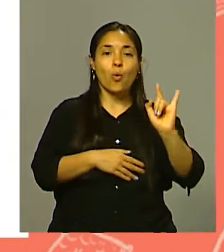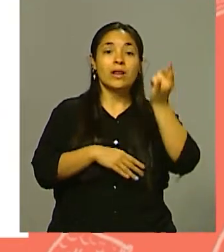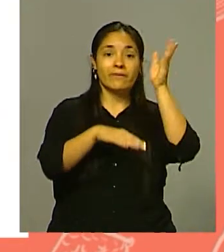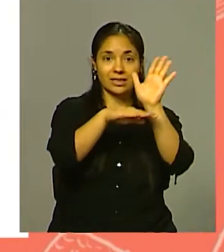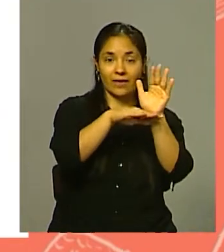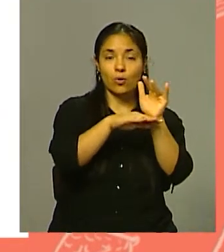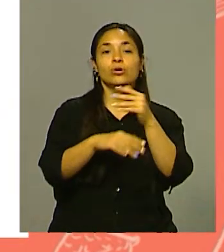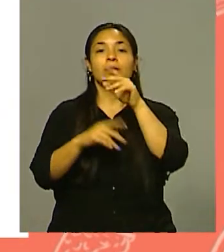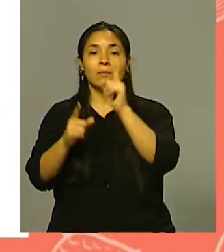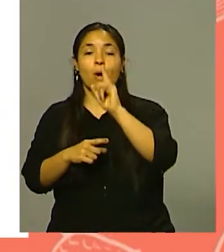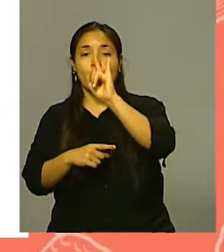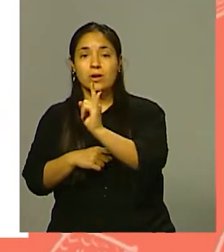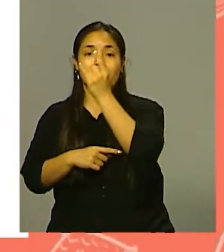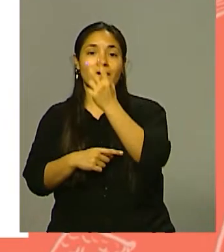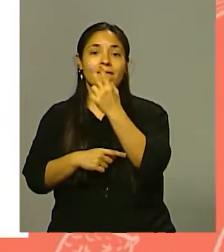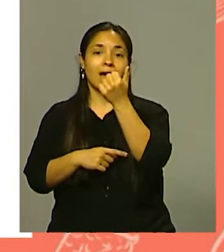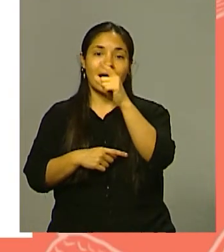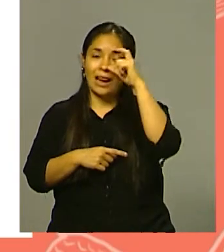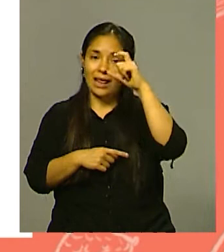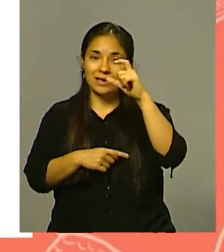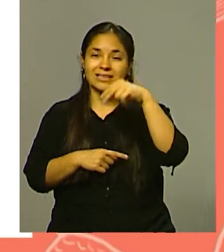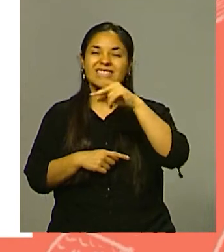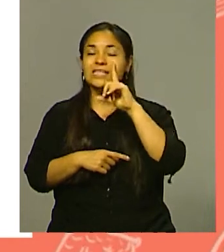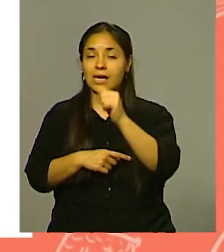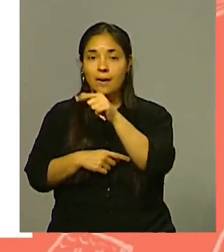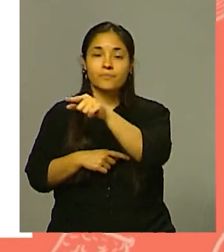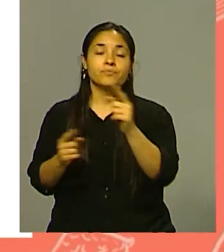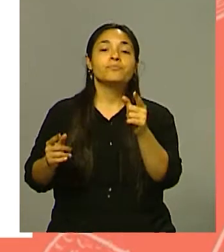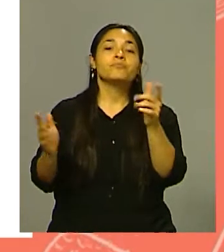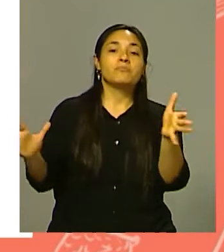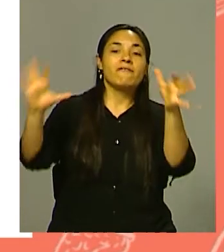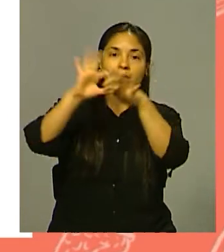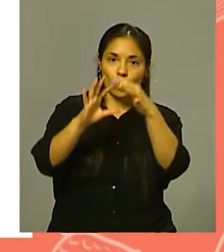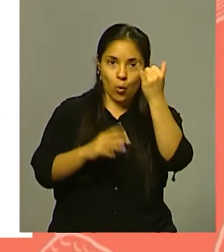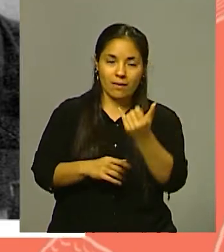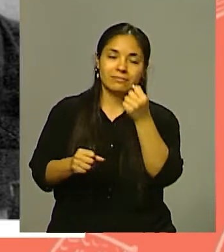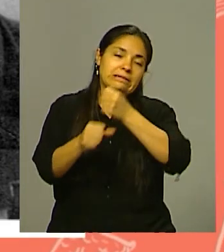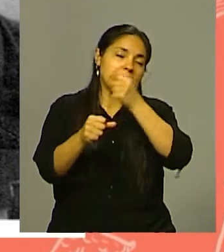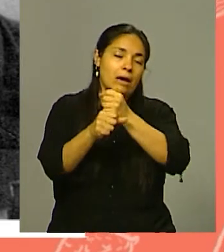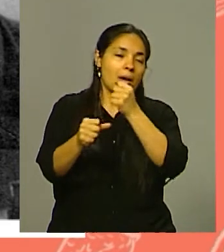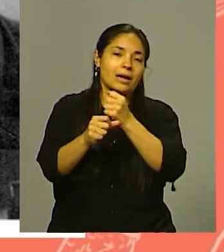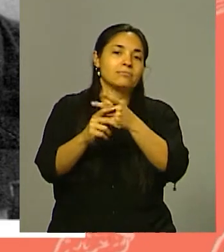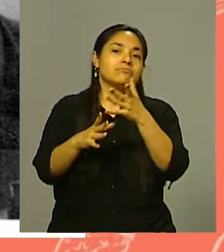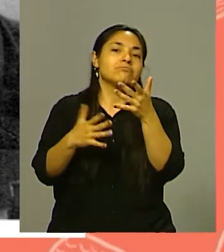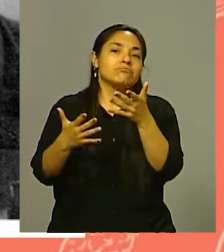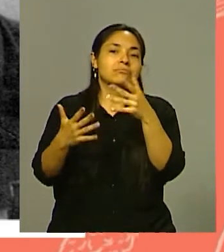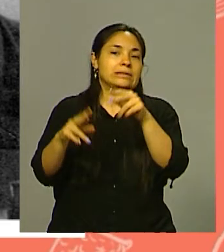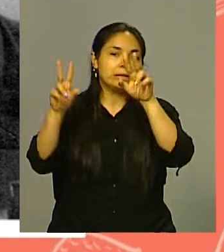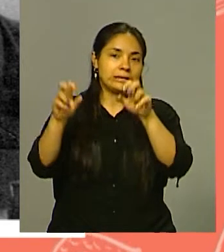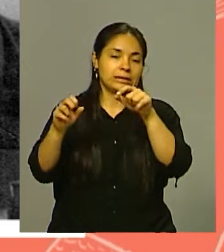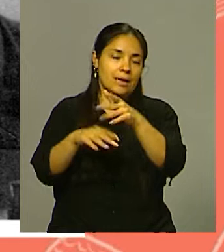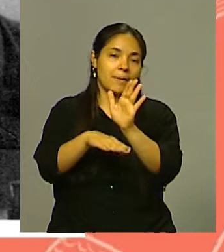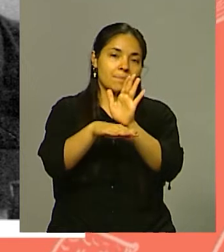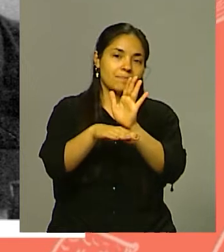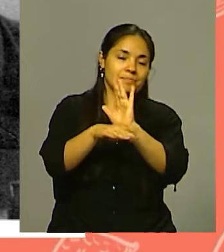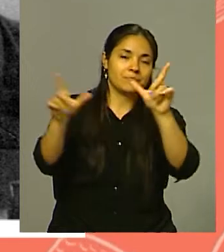Valencia porque son partes de ATEI, que es la Asociación de Televisiones Educativas y Culturales Iberoamericanas, y obviamente llevan